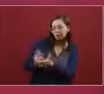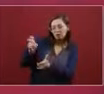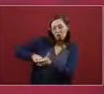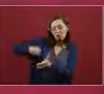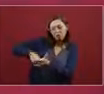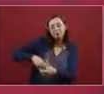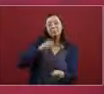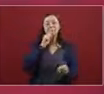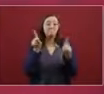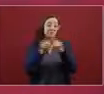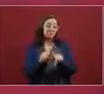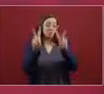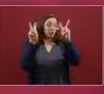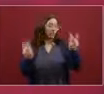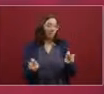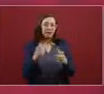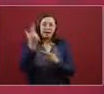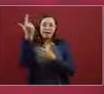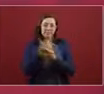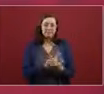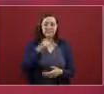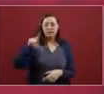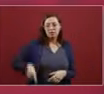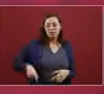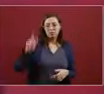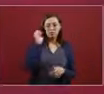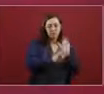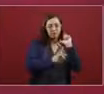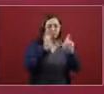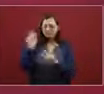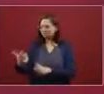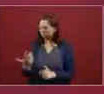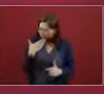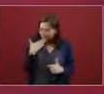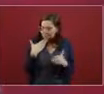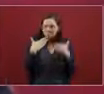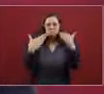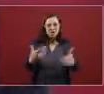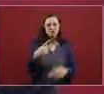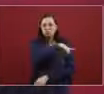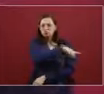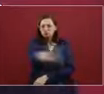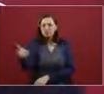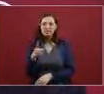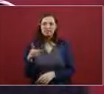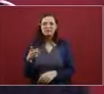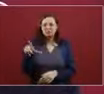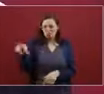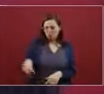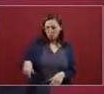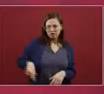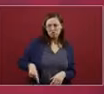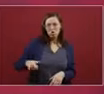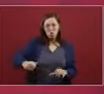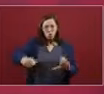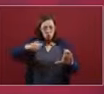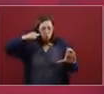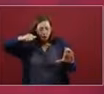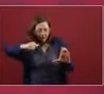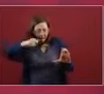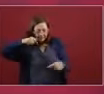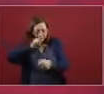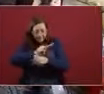nómina, todo eso, lupa al gobierno. Presidente, y si me